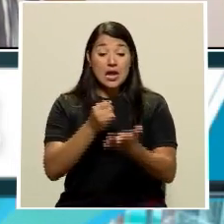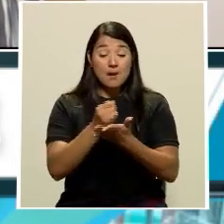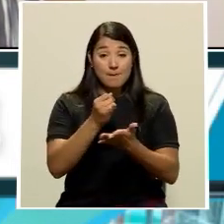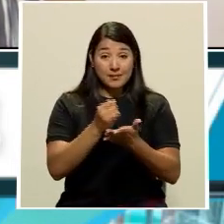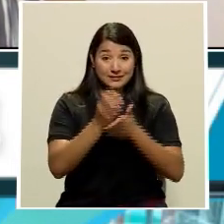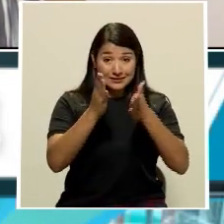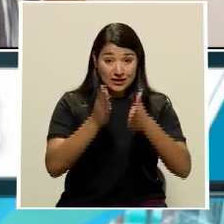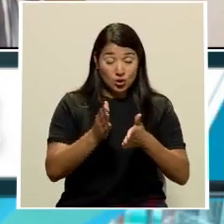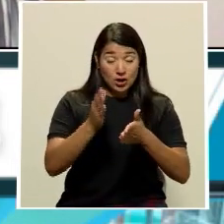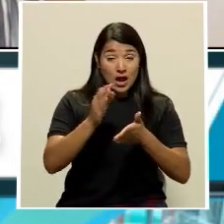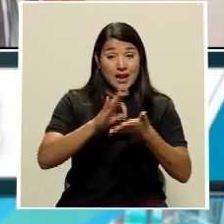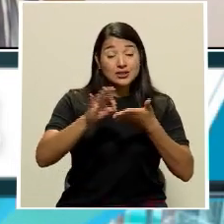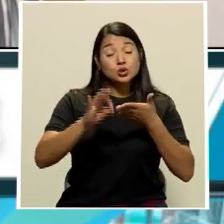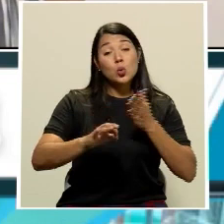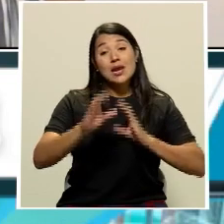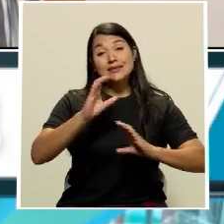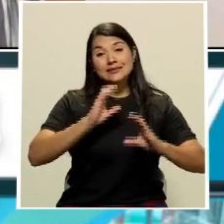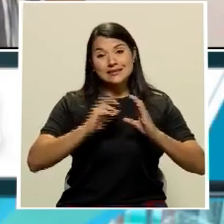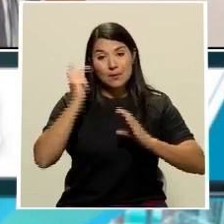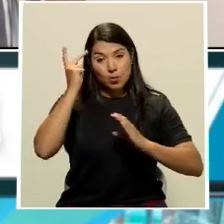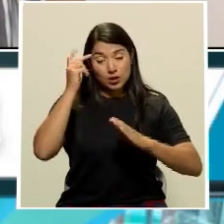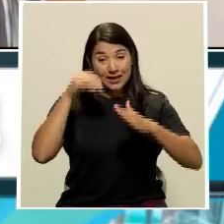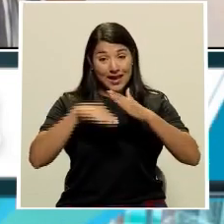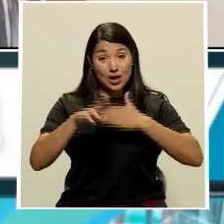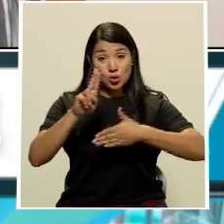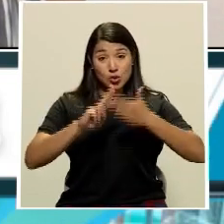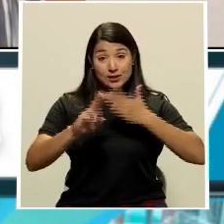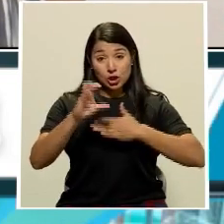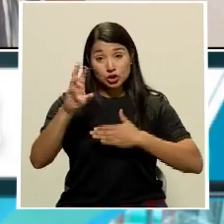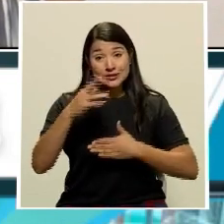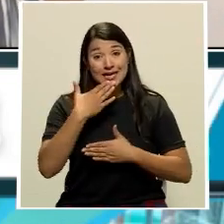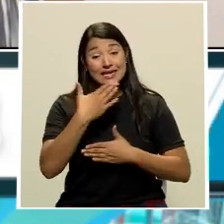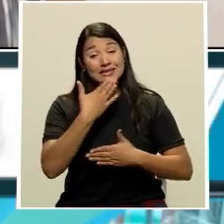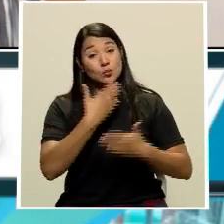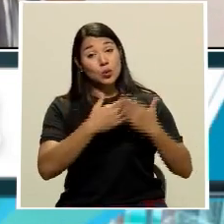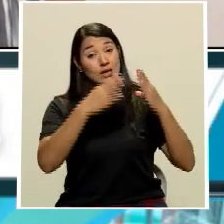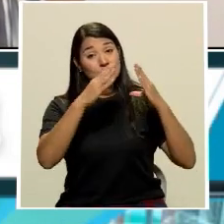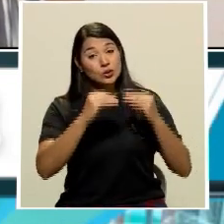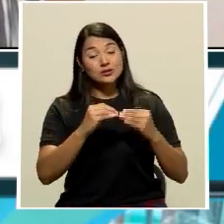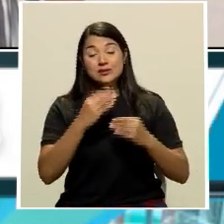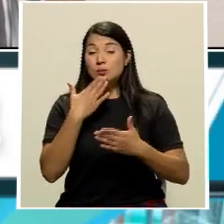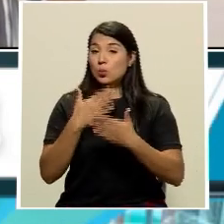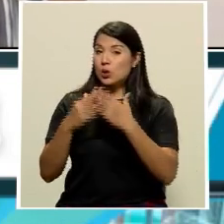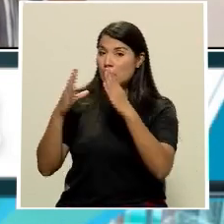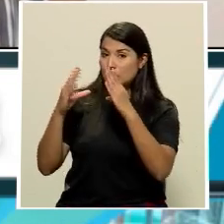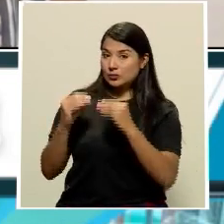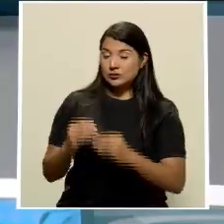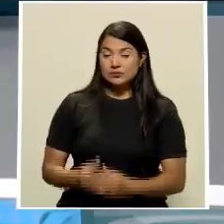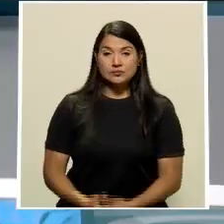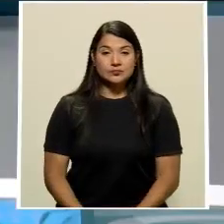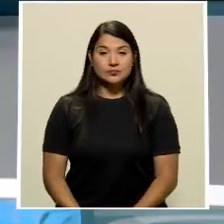Ciencias Políticas de la Universidad de Costa Rica. Gracias, María José, buenas noches. Buenas noches.